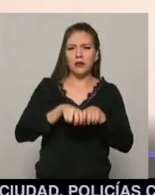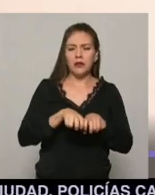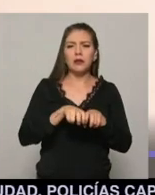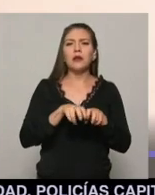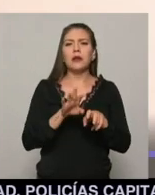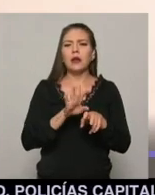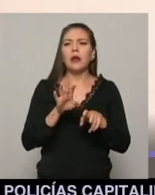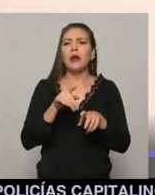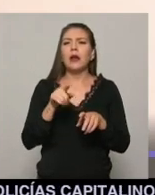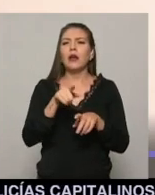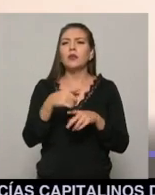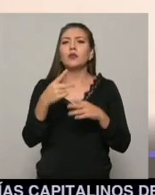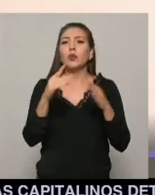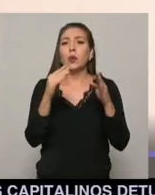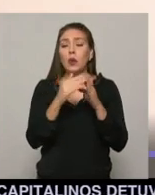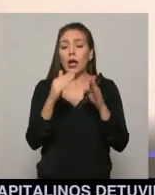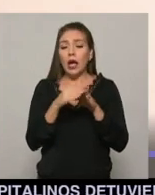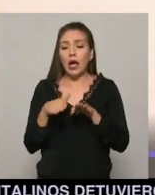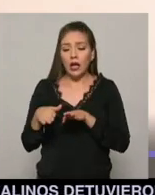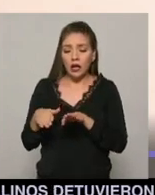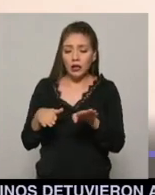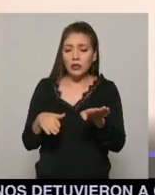2 cuadras de su casa.